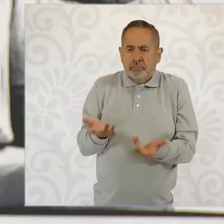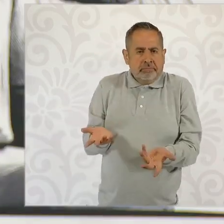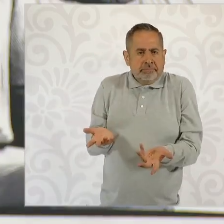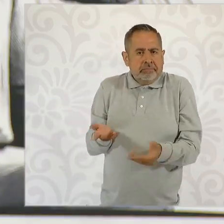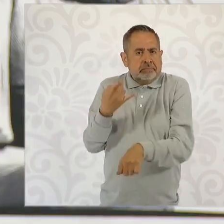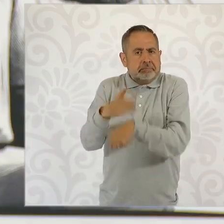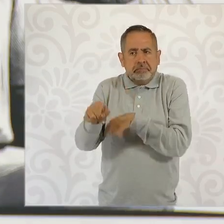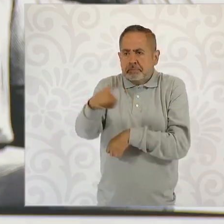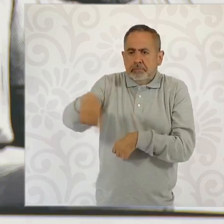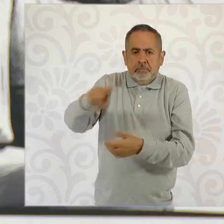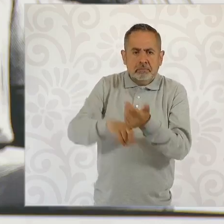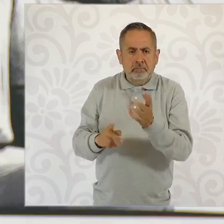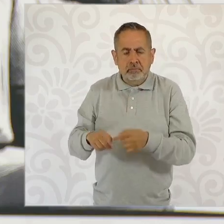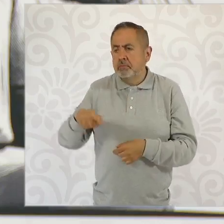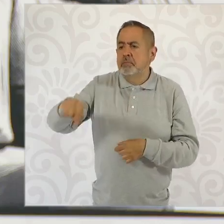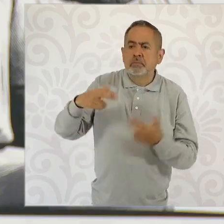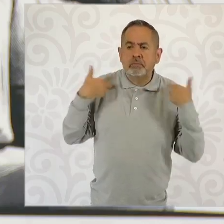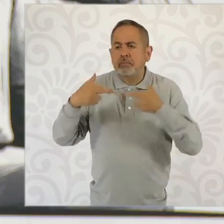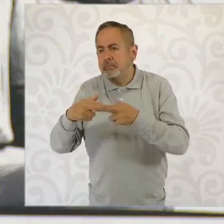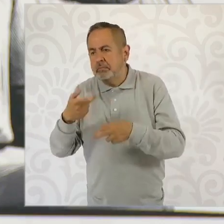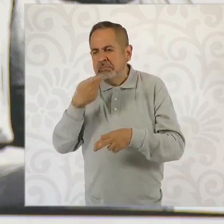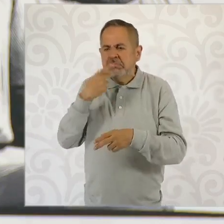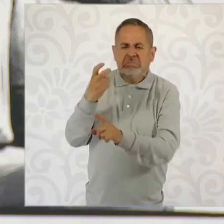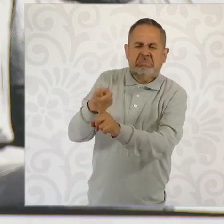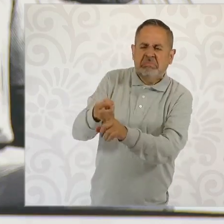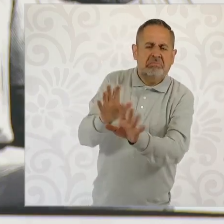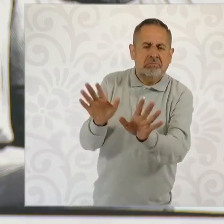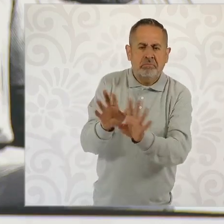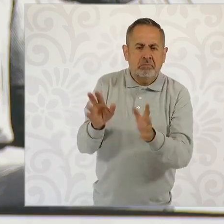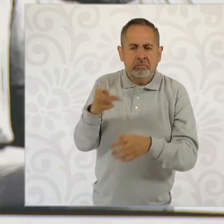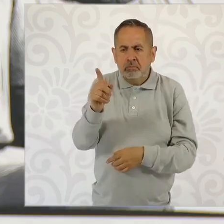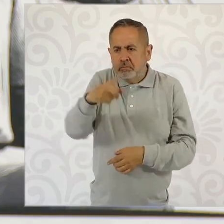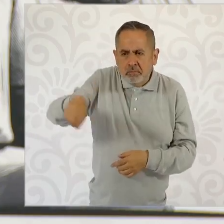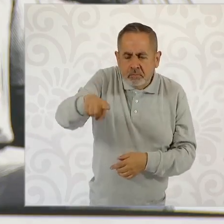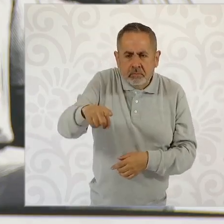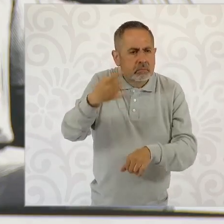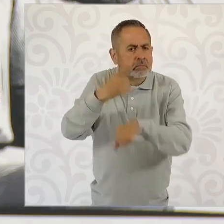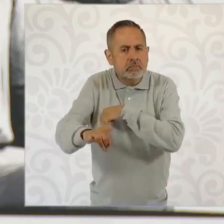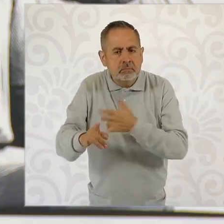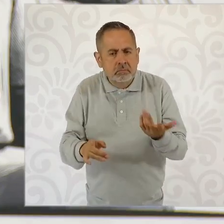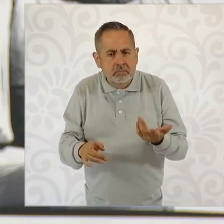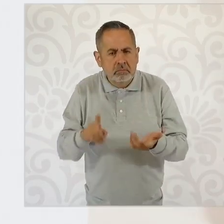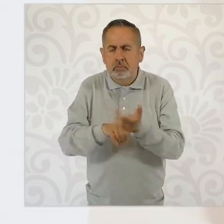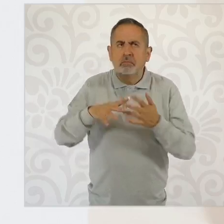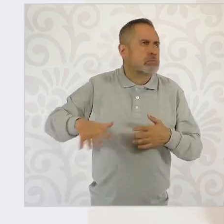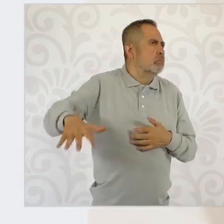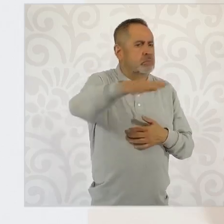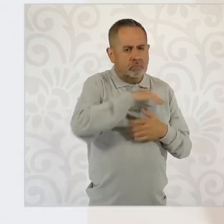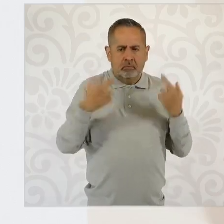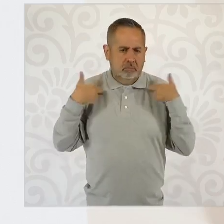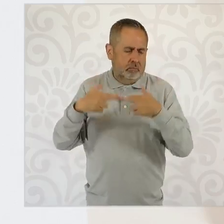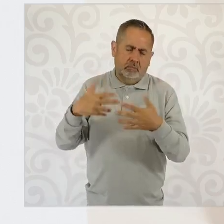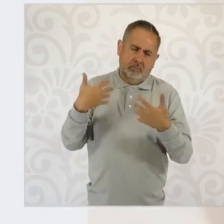hablar mal de las maestras y los maestros, ni mucho menos, porque la labor que realiza el Magisterio Nacional